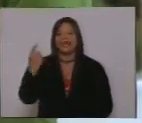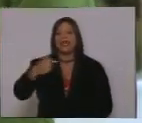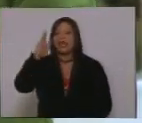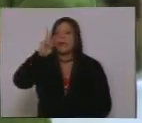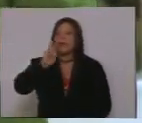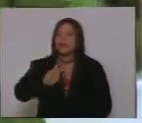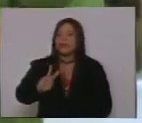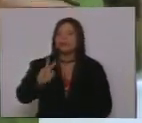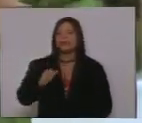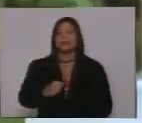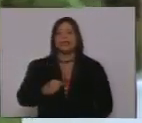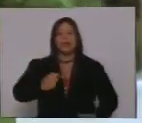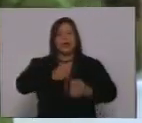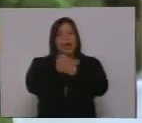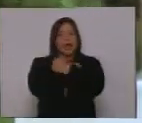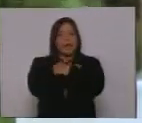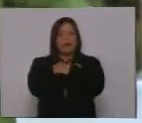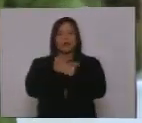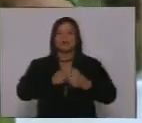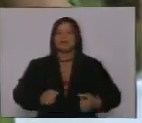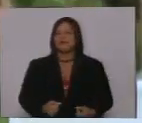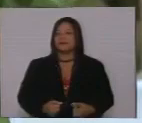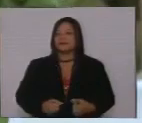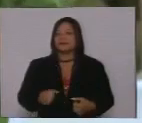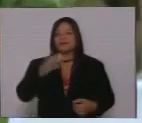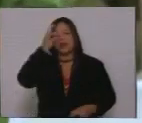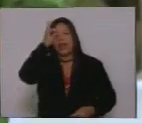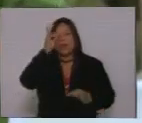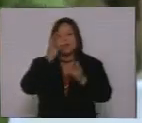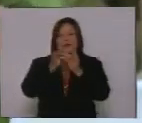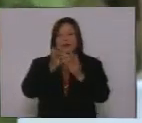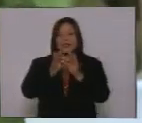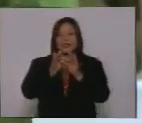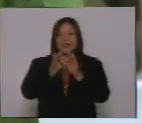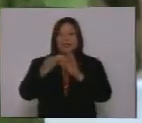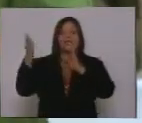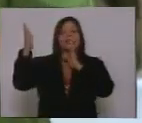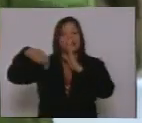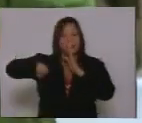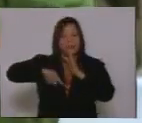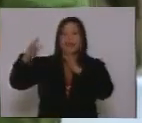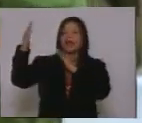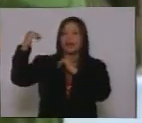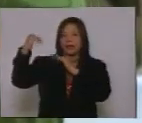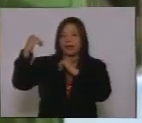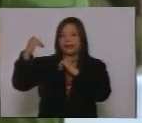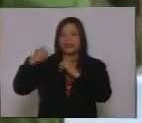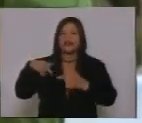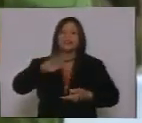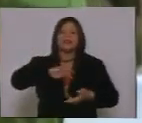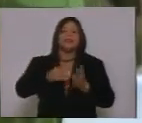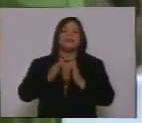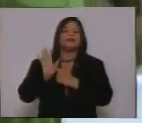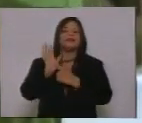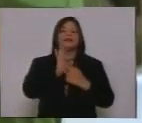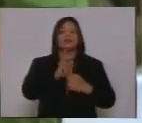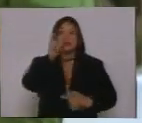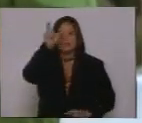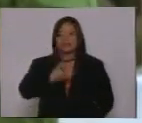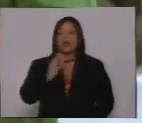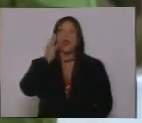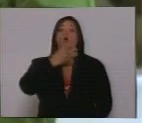pureza, por el amor, por la fe y la esperanza que representa el ser